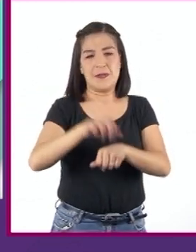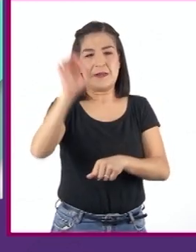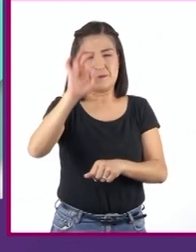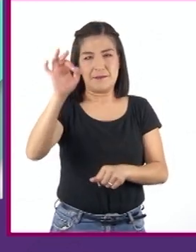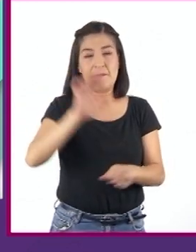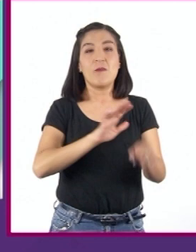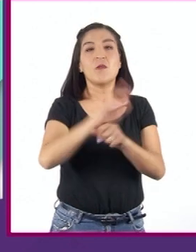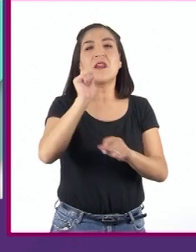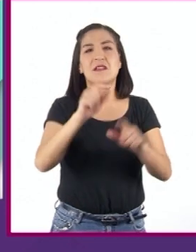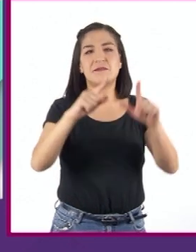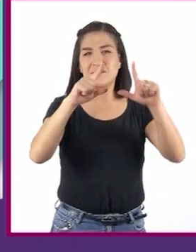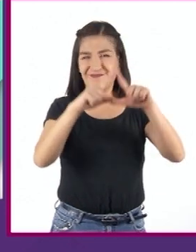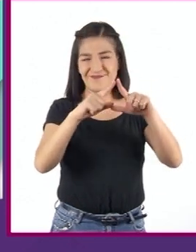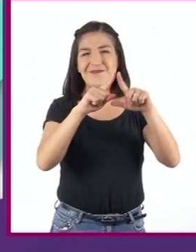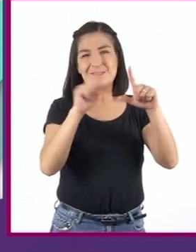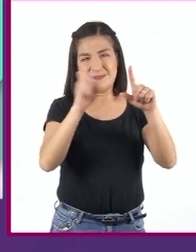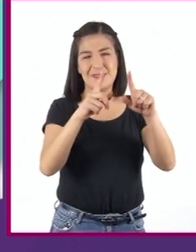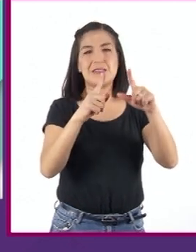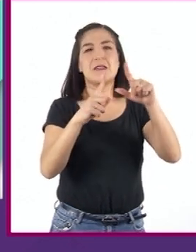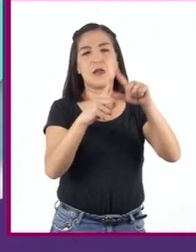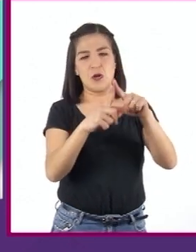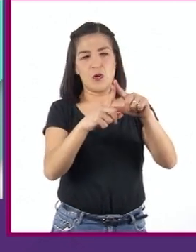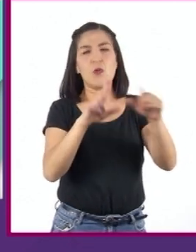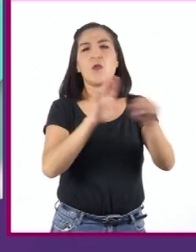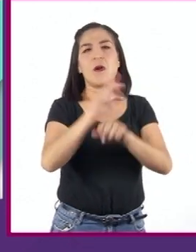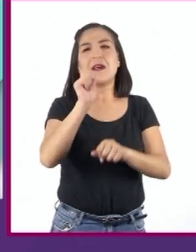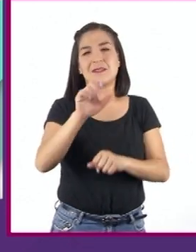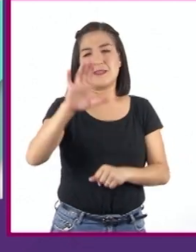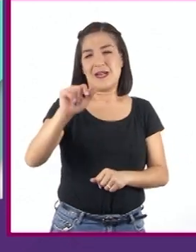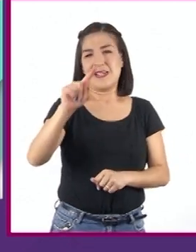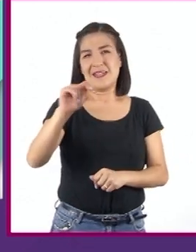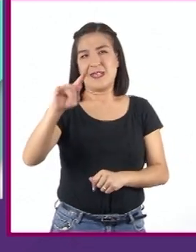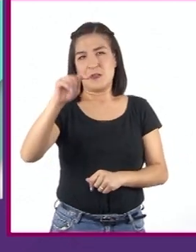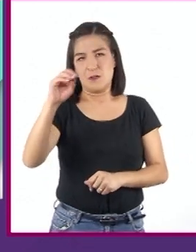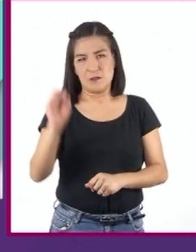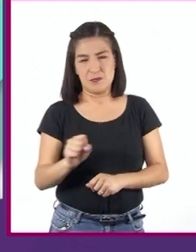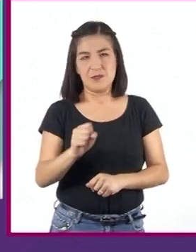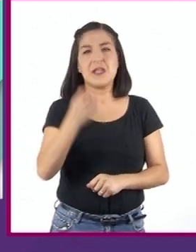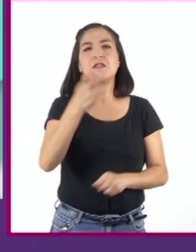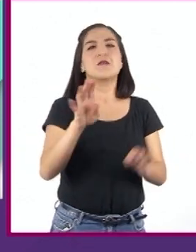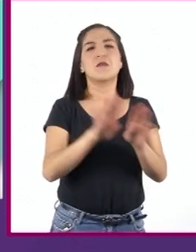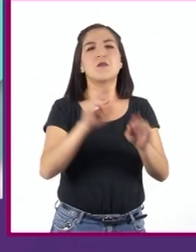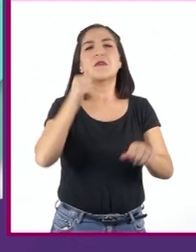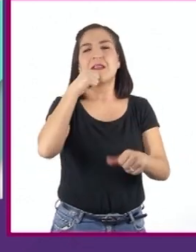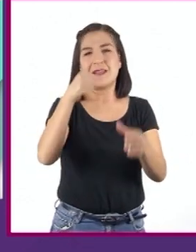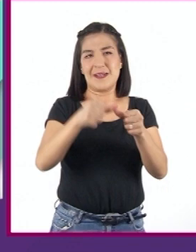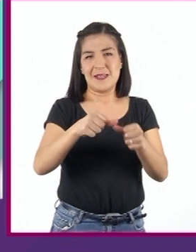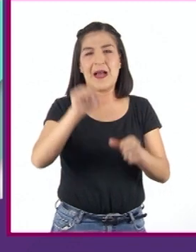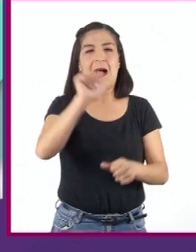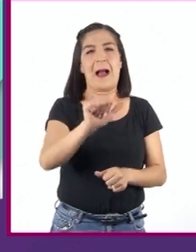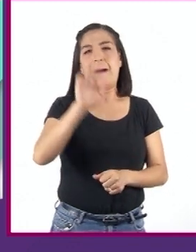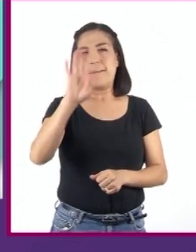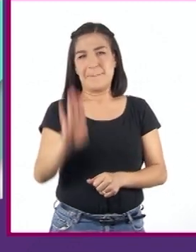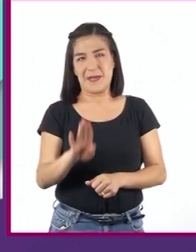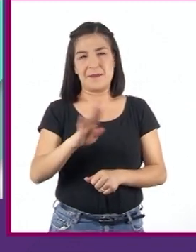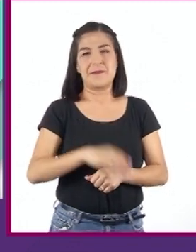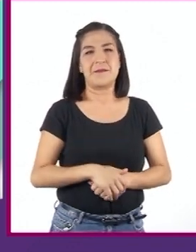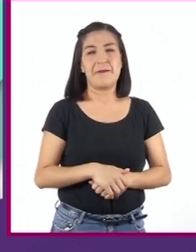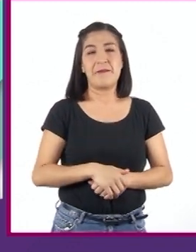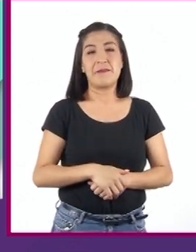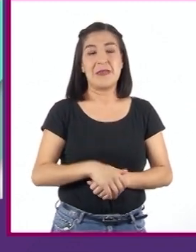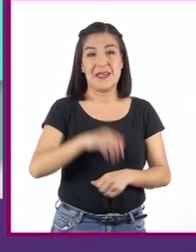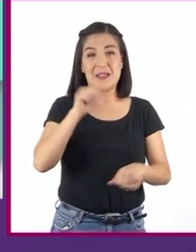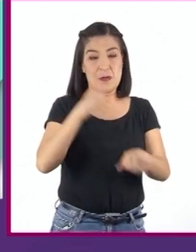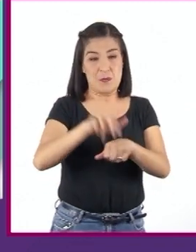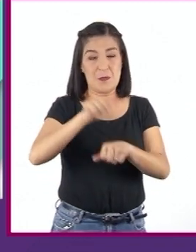los lados que forman el ángulo recto les llamamos catetos. Se les denota con las letras A y B. El lado más